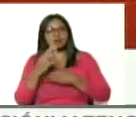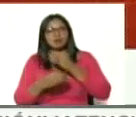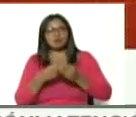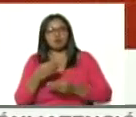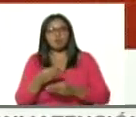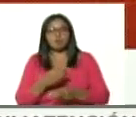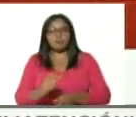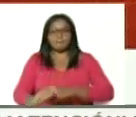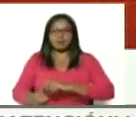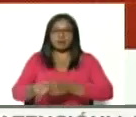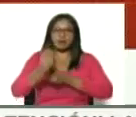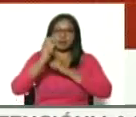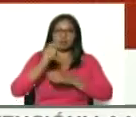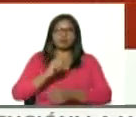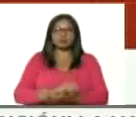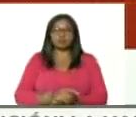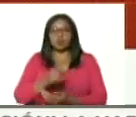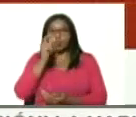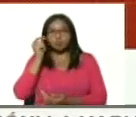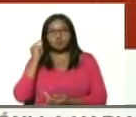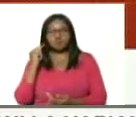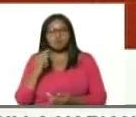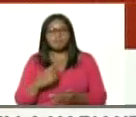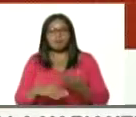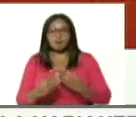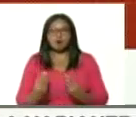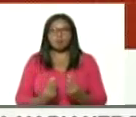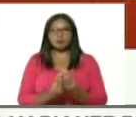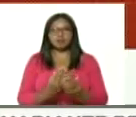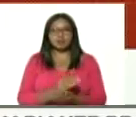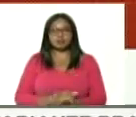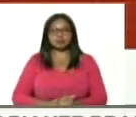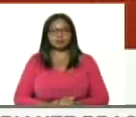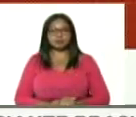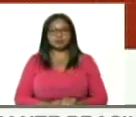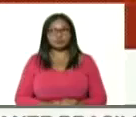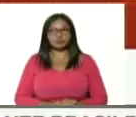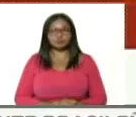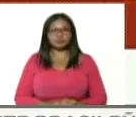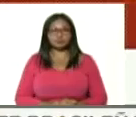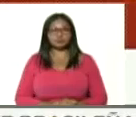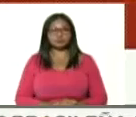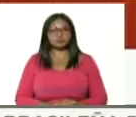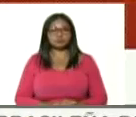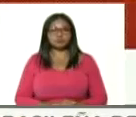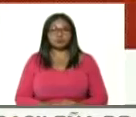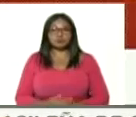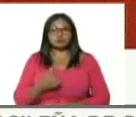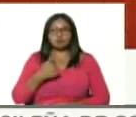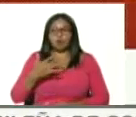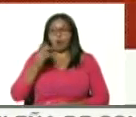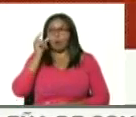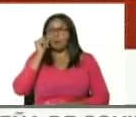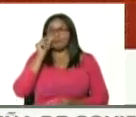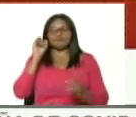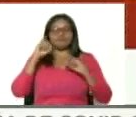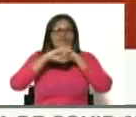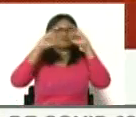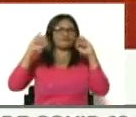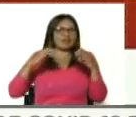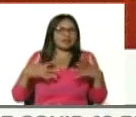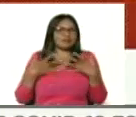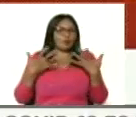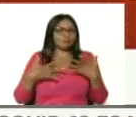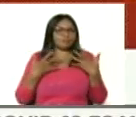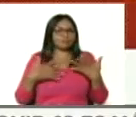con nuestros pescadores y pescadoras. Sería el hombre más feliz sobre